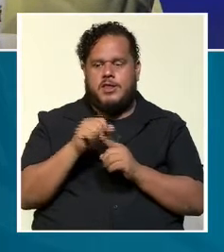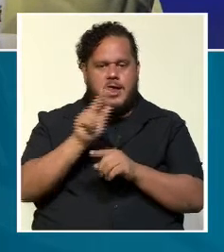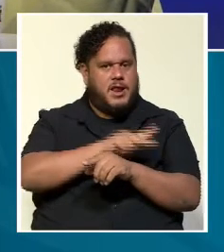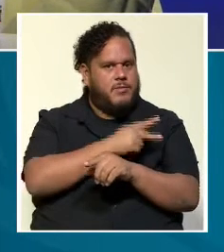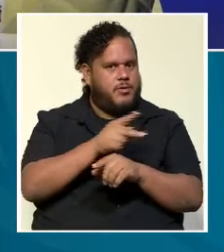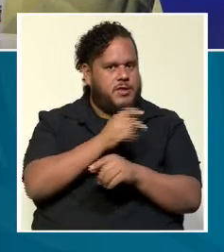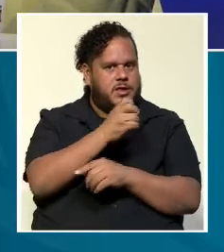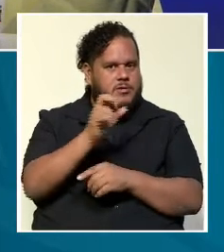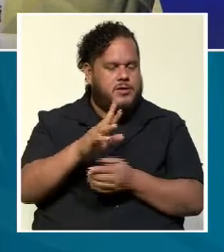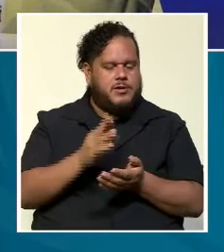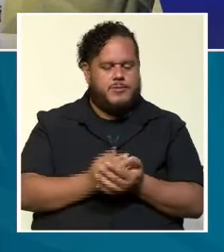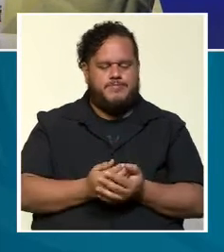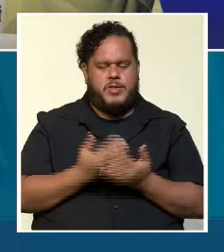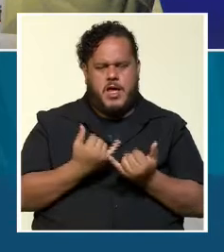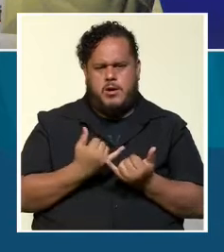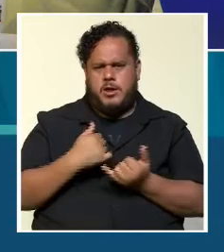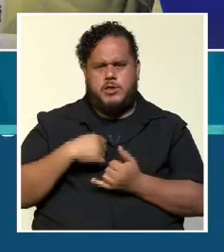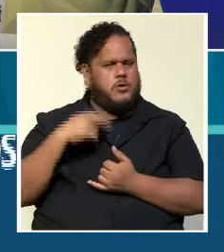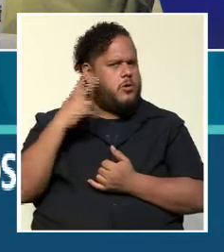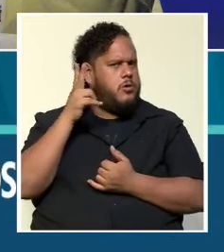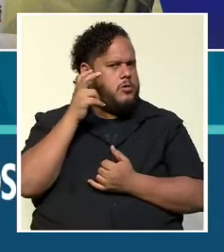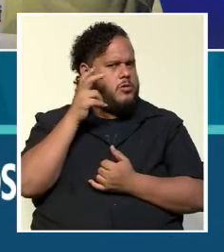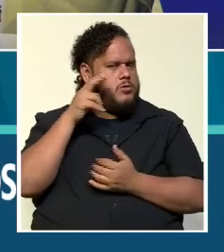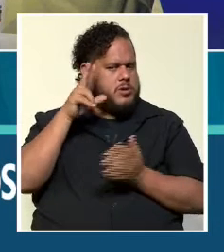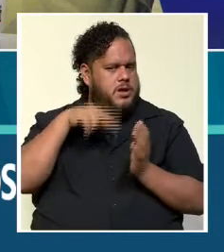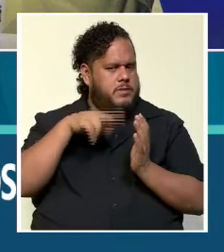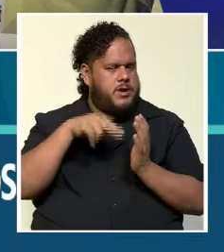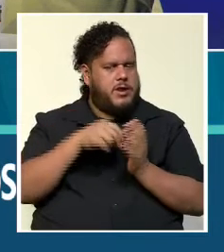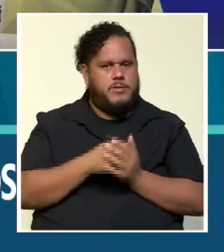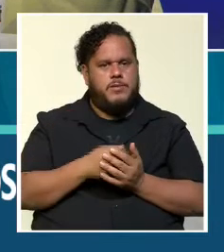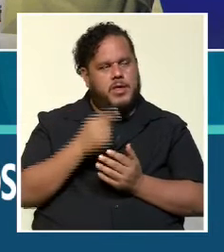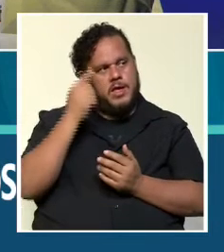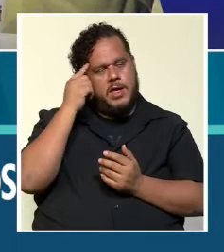lo escuchaba leer, pensaba que